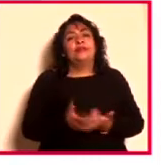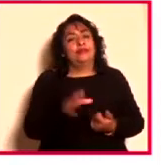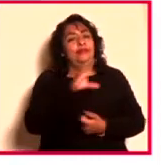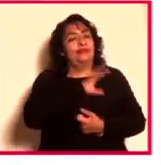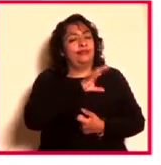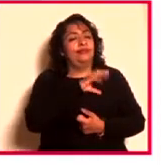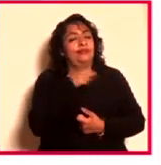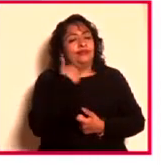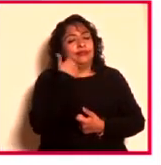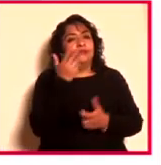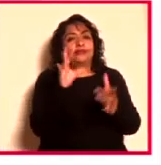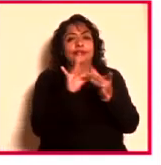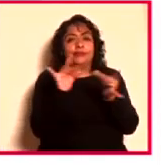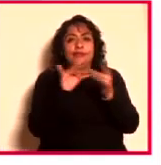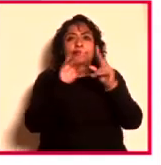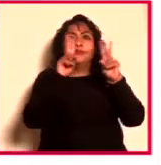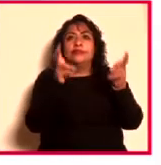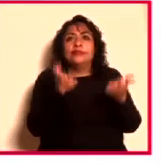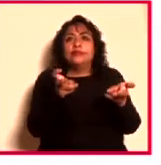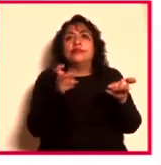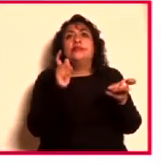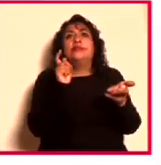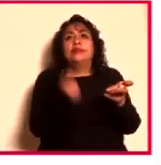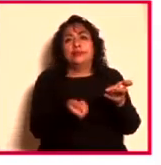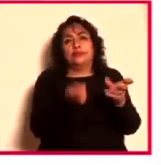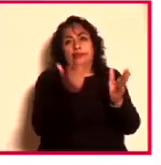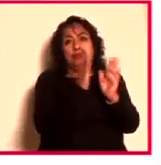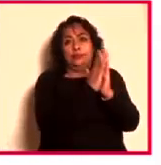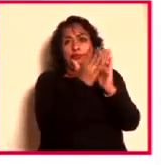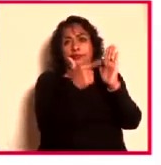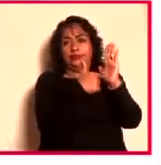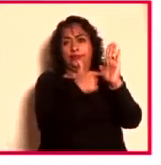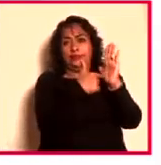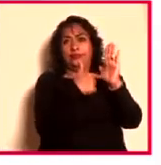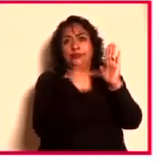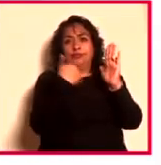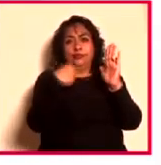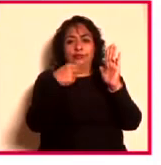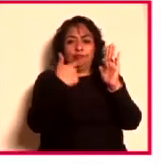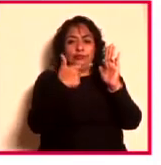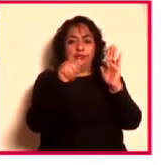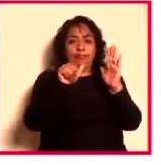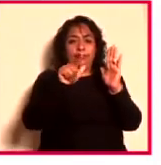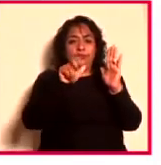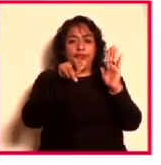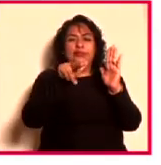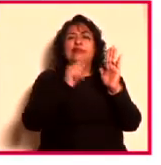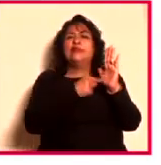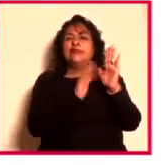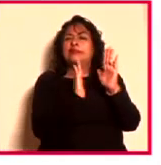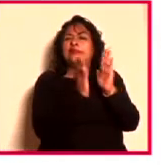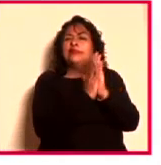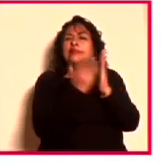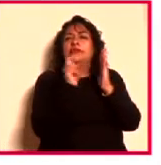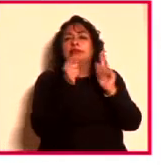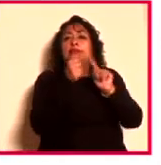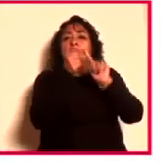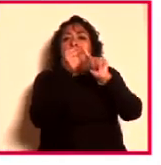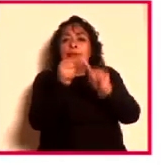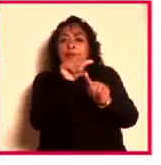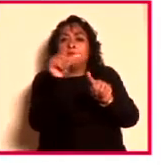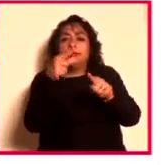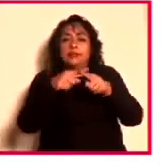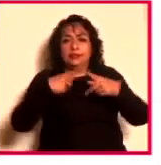hablar sobre el contenido de un libro que se llama Galeana. Es un libro guía enfocado al turismo.